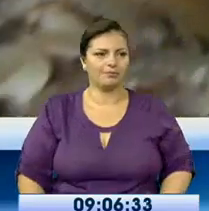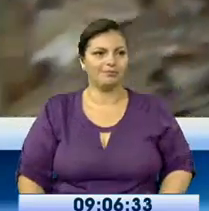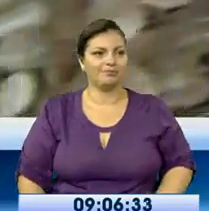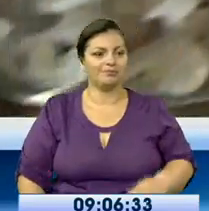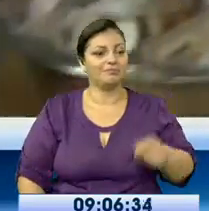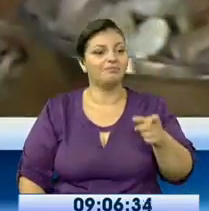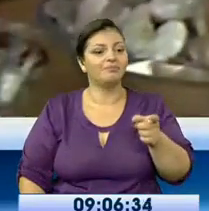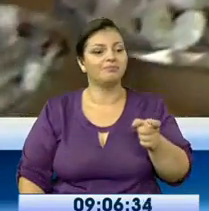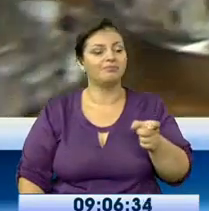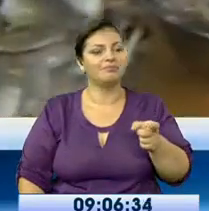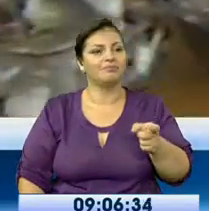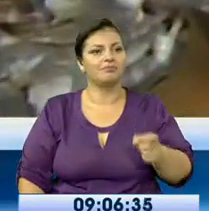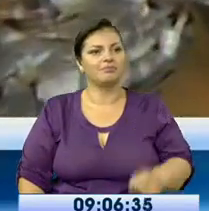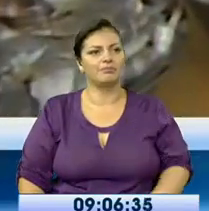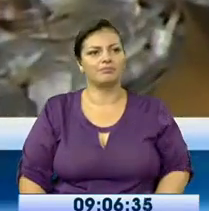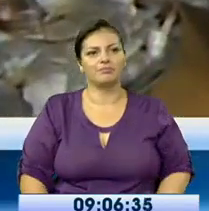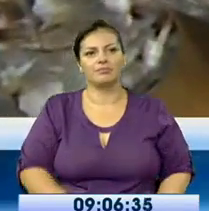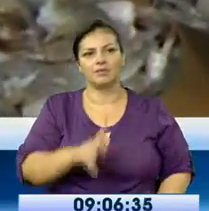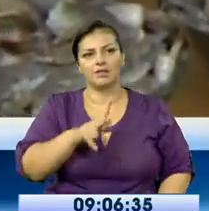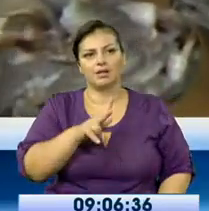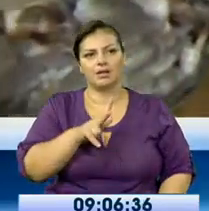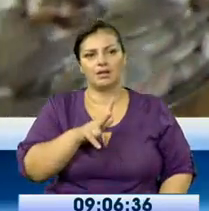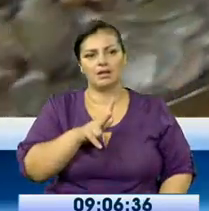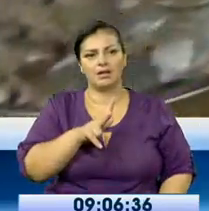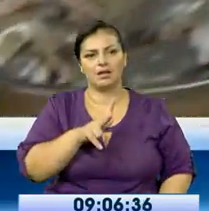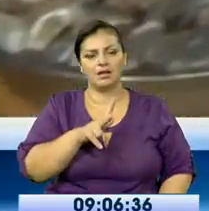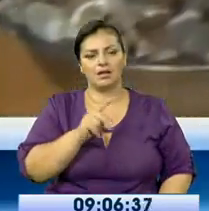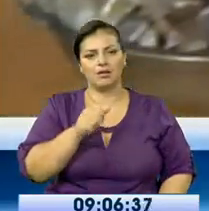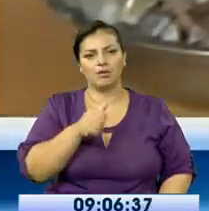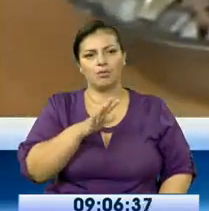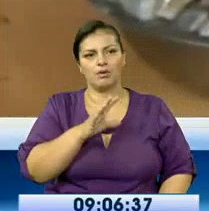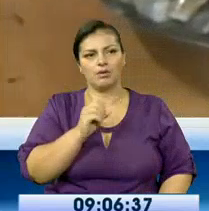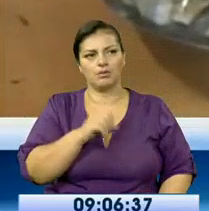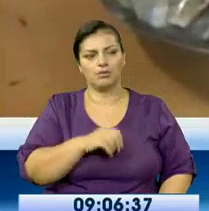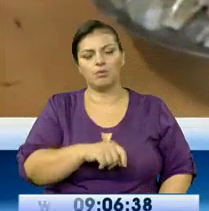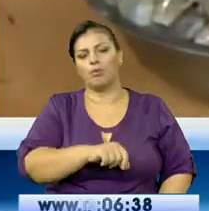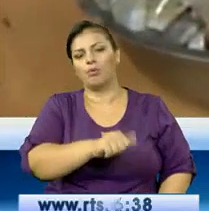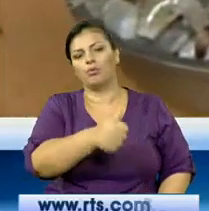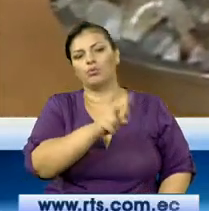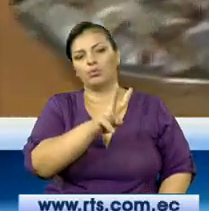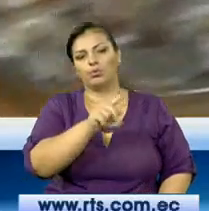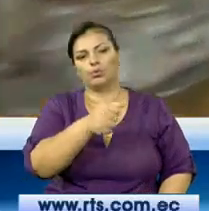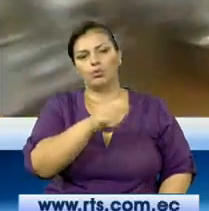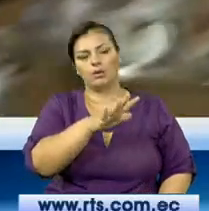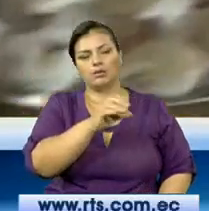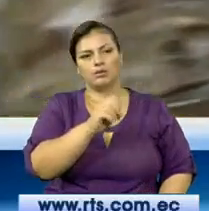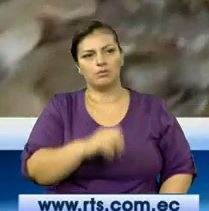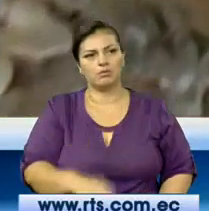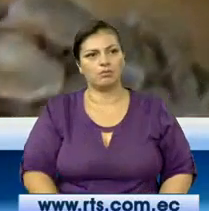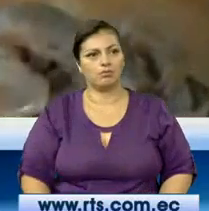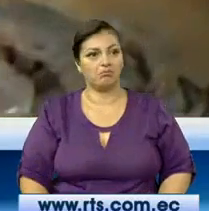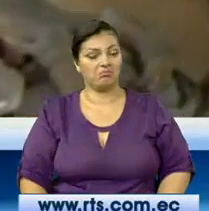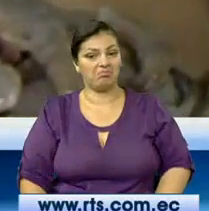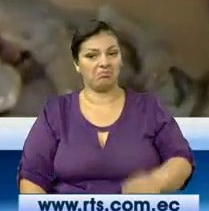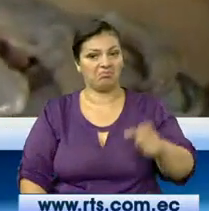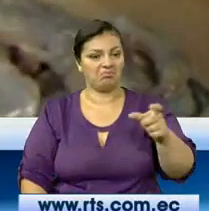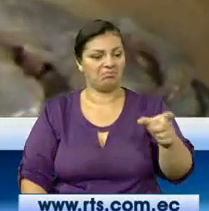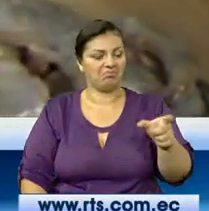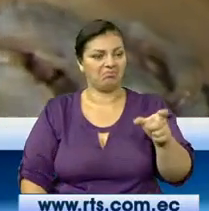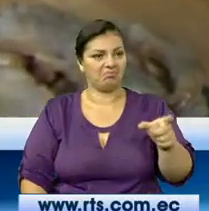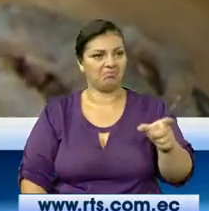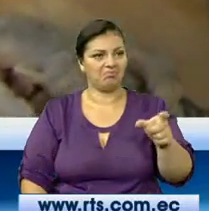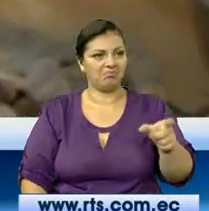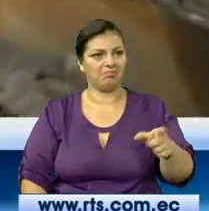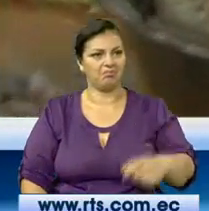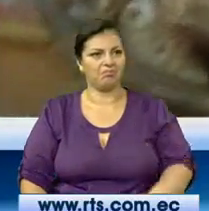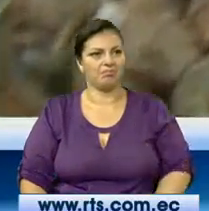cómo dio la libra 350 350 250 Ah V pero este grande está muy bien Ah sumamente bien mi amigo